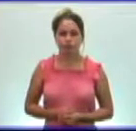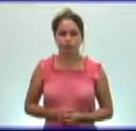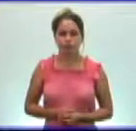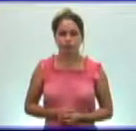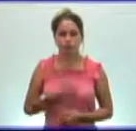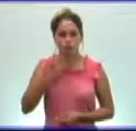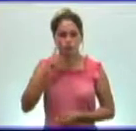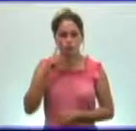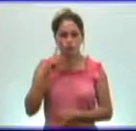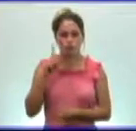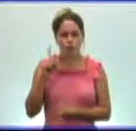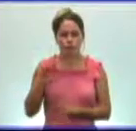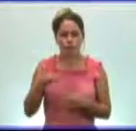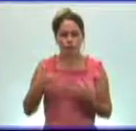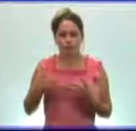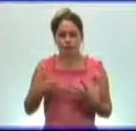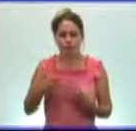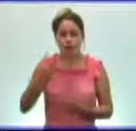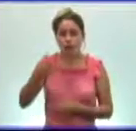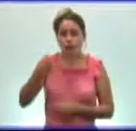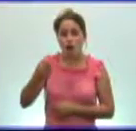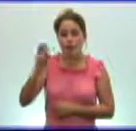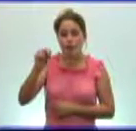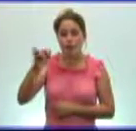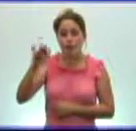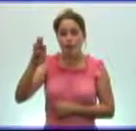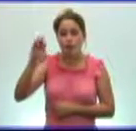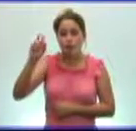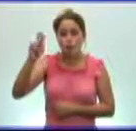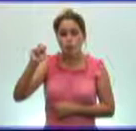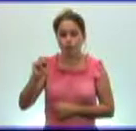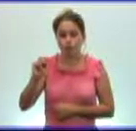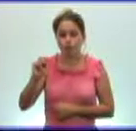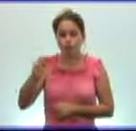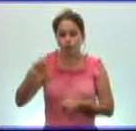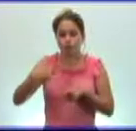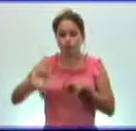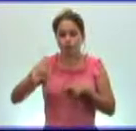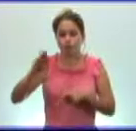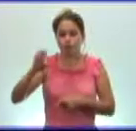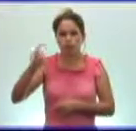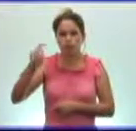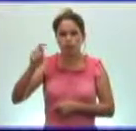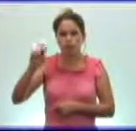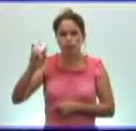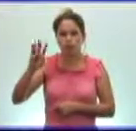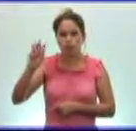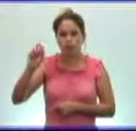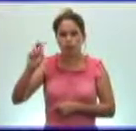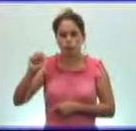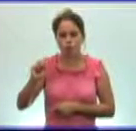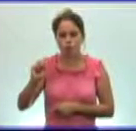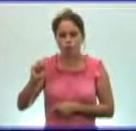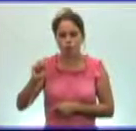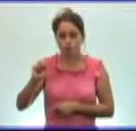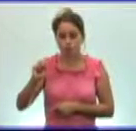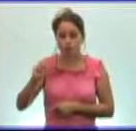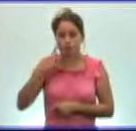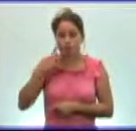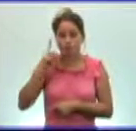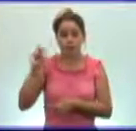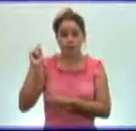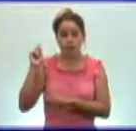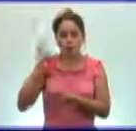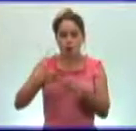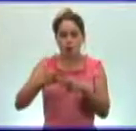Como ven, aquí tenemos el anión hidrógeno y el catión calcio 2+. Por lo tanto, el nombre quedaría